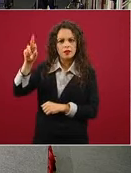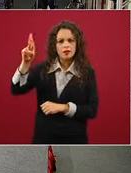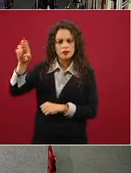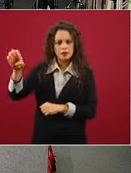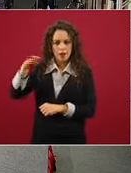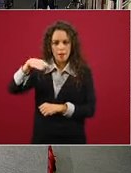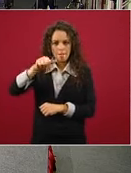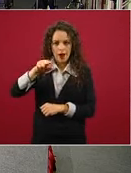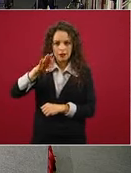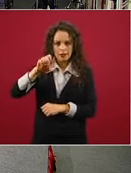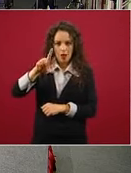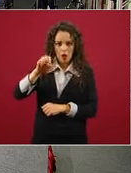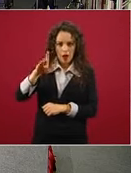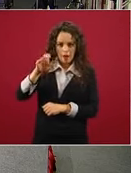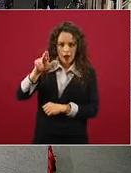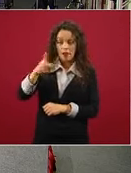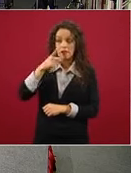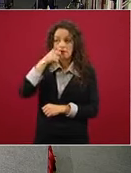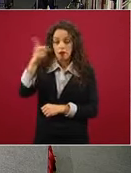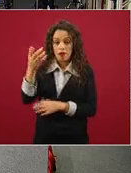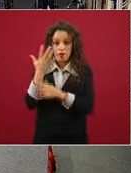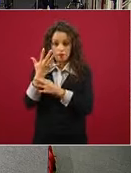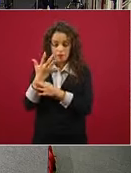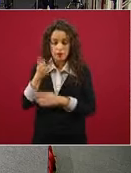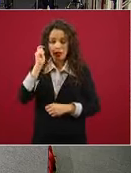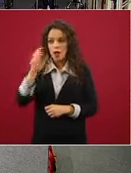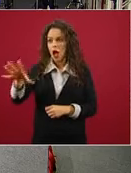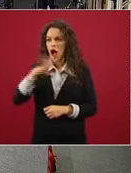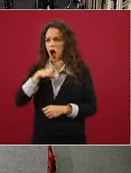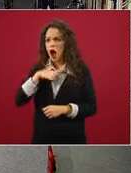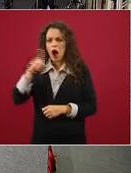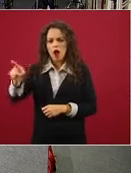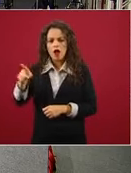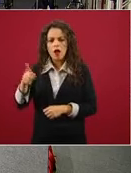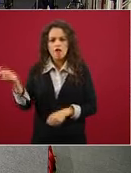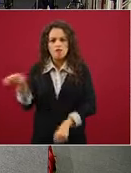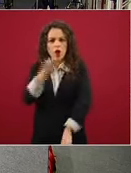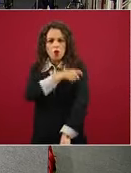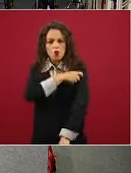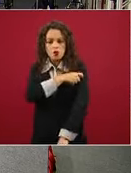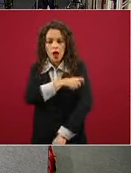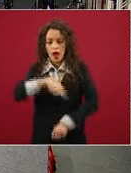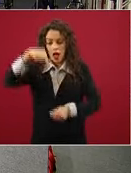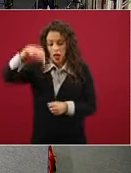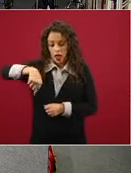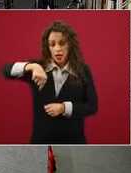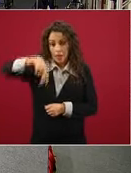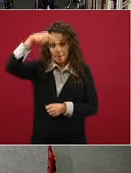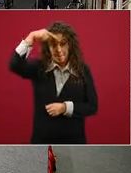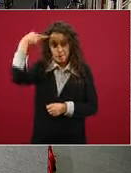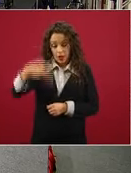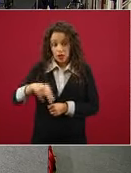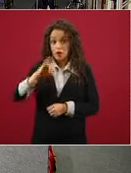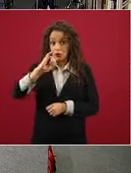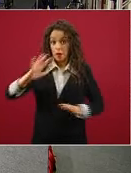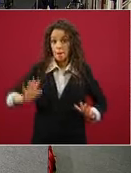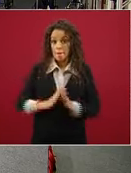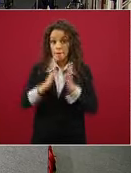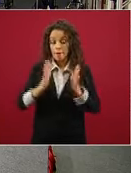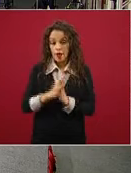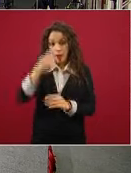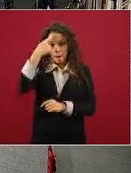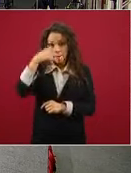que está desarrollando una vacuna haría pruebas en México, o bueno, que México participaría en las